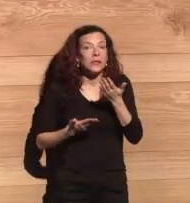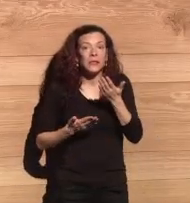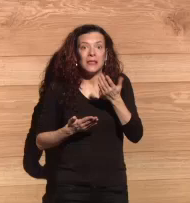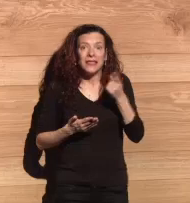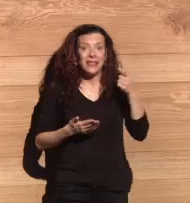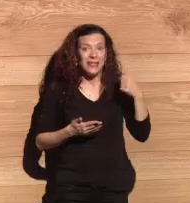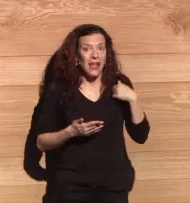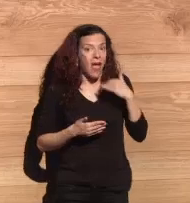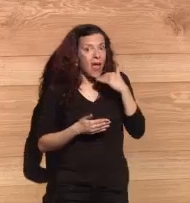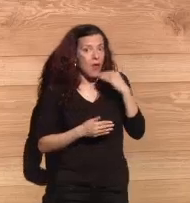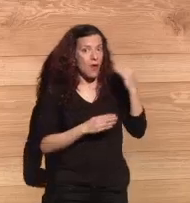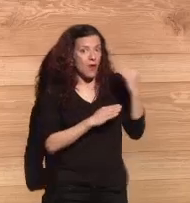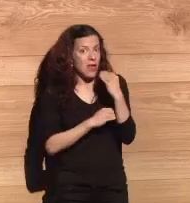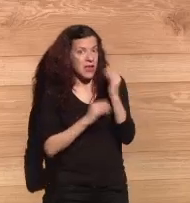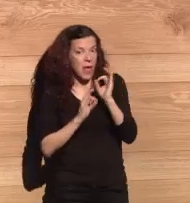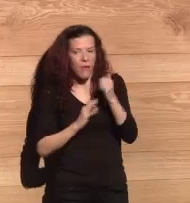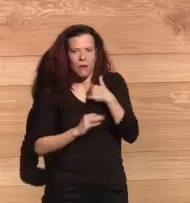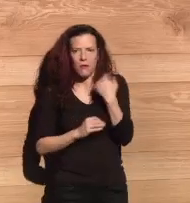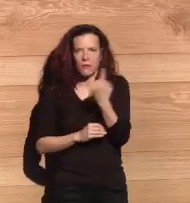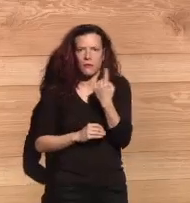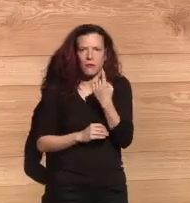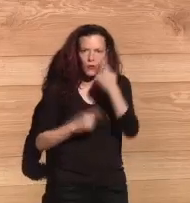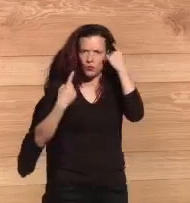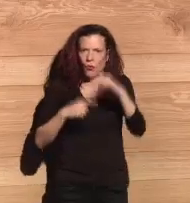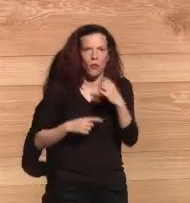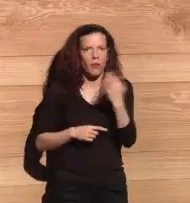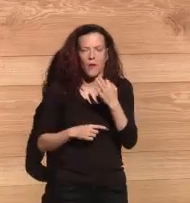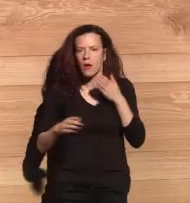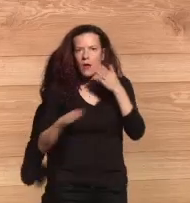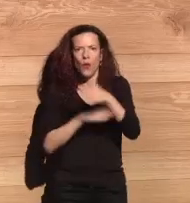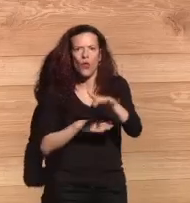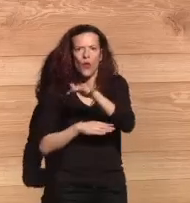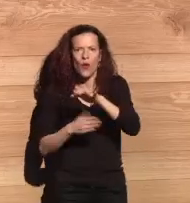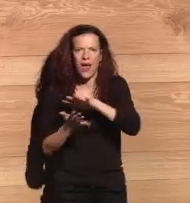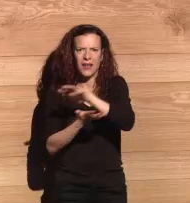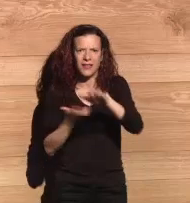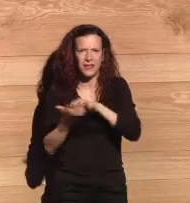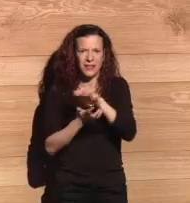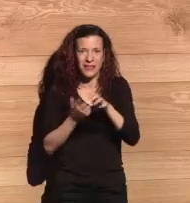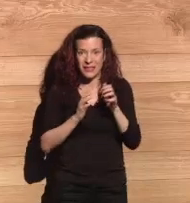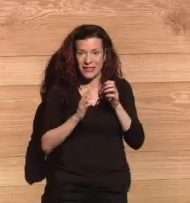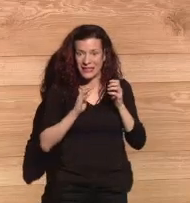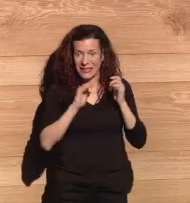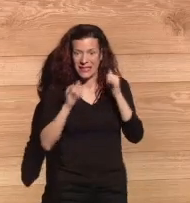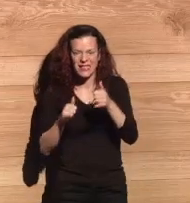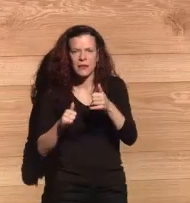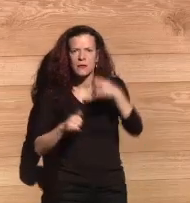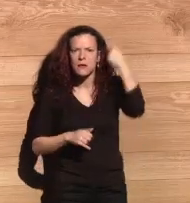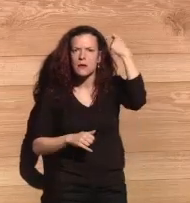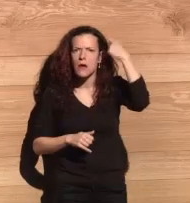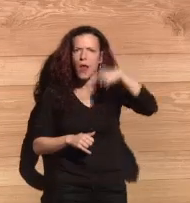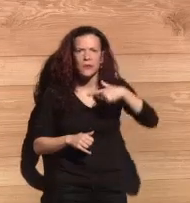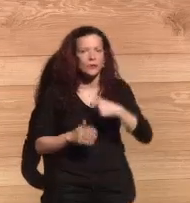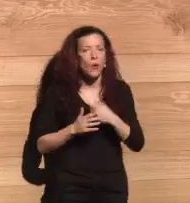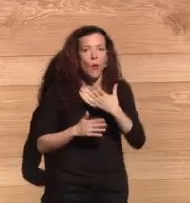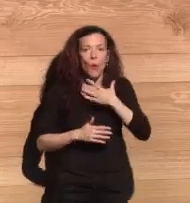Y irte a una zona de conflicto o irte a una zona que está bajo una situación de catástrofe es carísimo. O sea, estamos